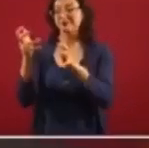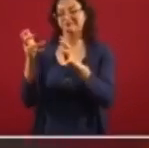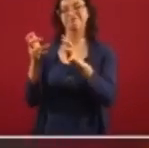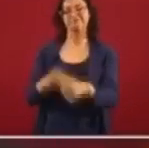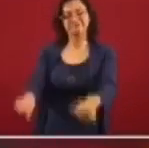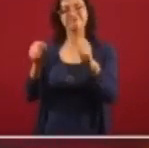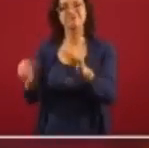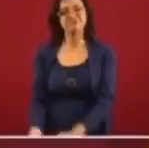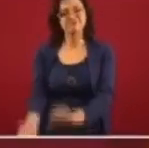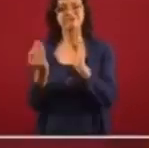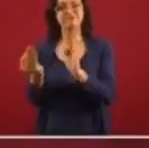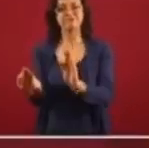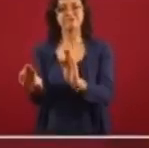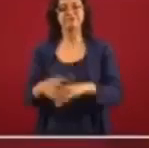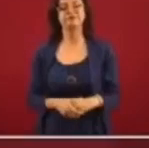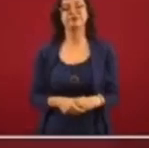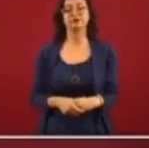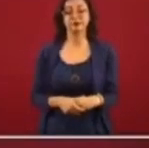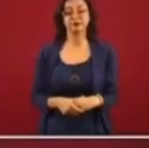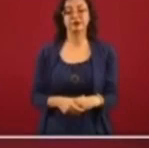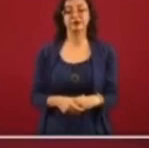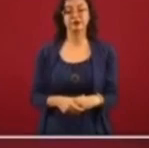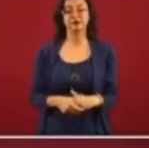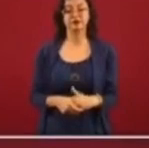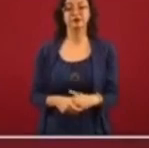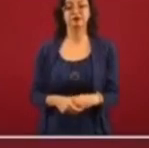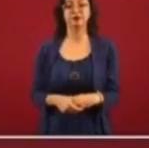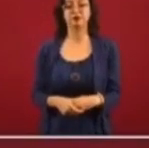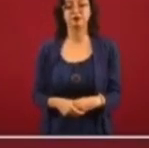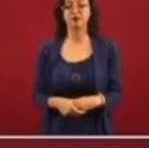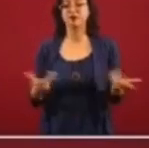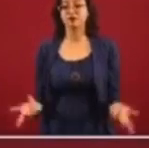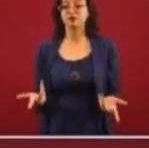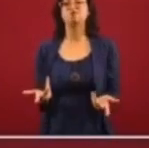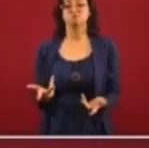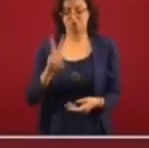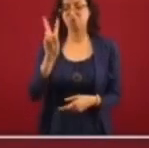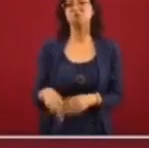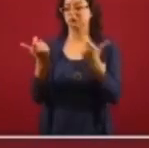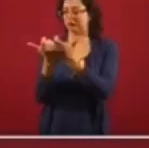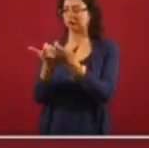esta crisis por la caída de la economía